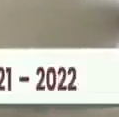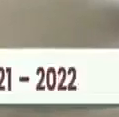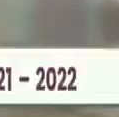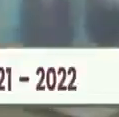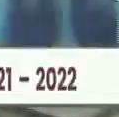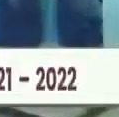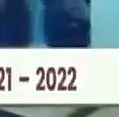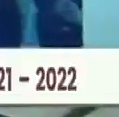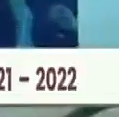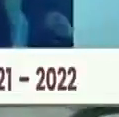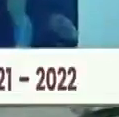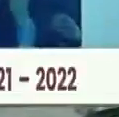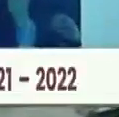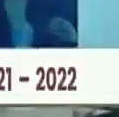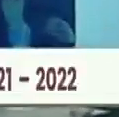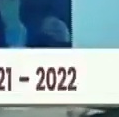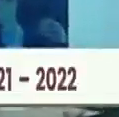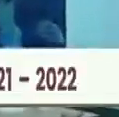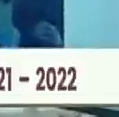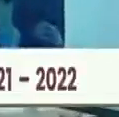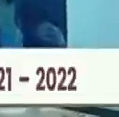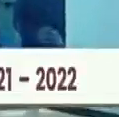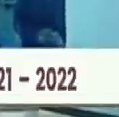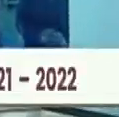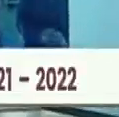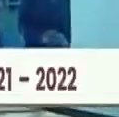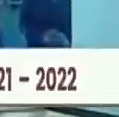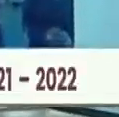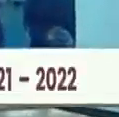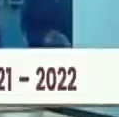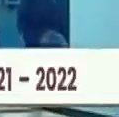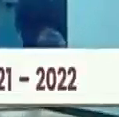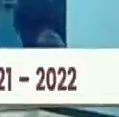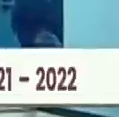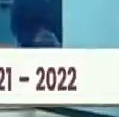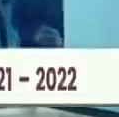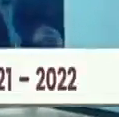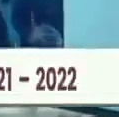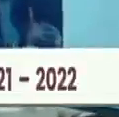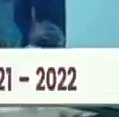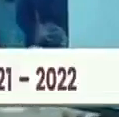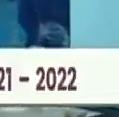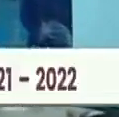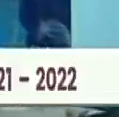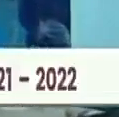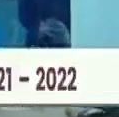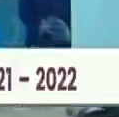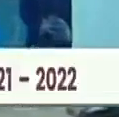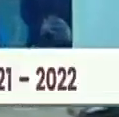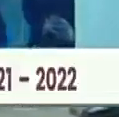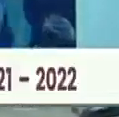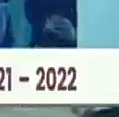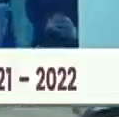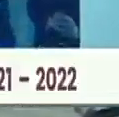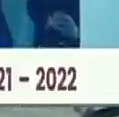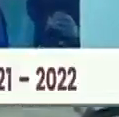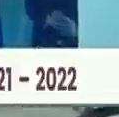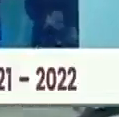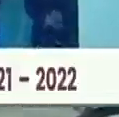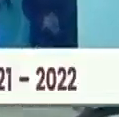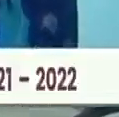toca, para que le sume puntos. Ah, pero no apareció. Vamos a ver, otra vez, jabón. Las